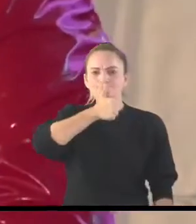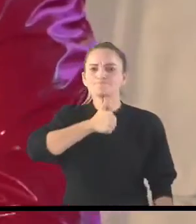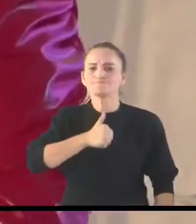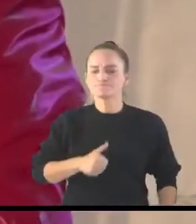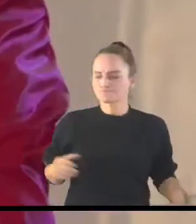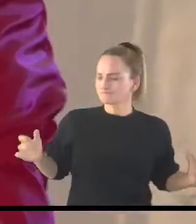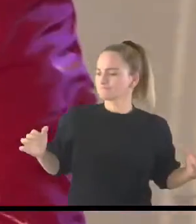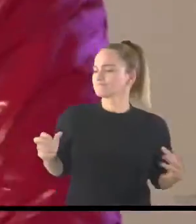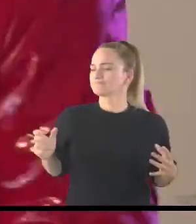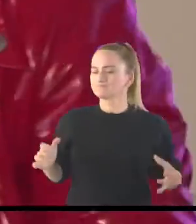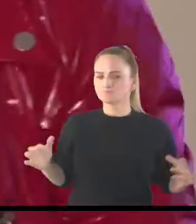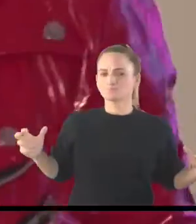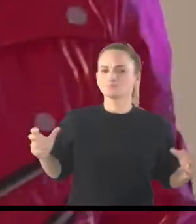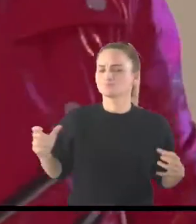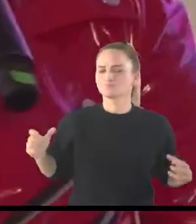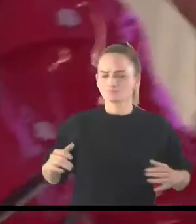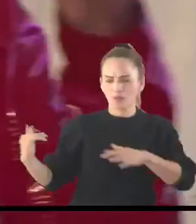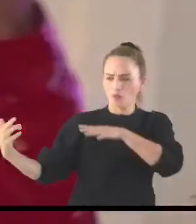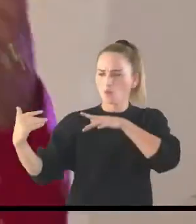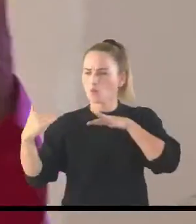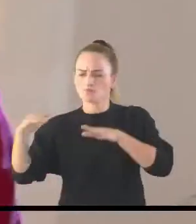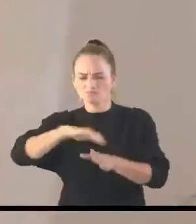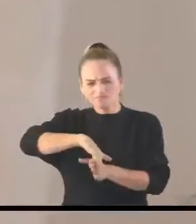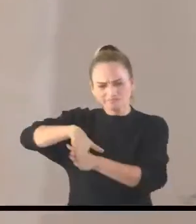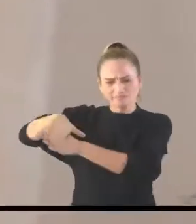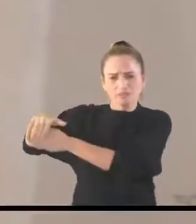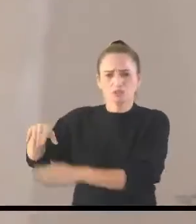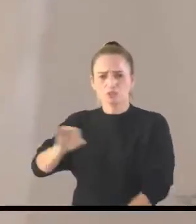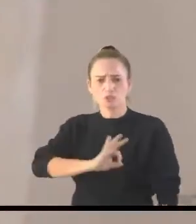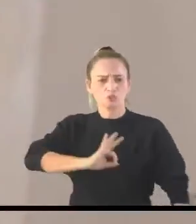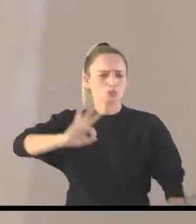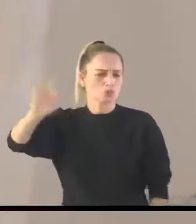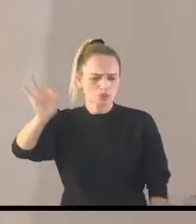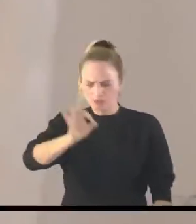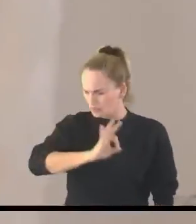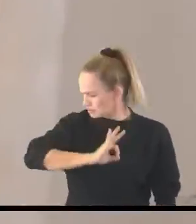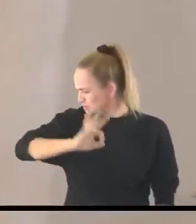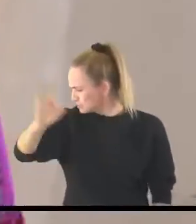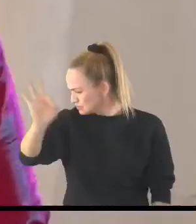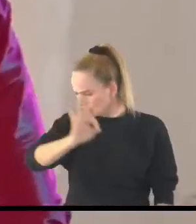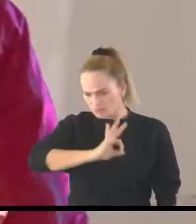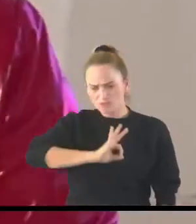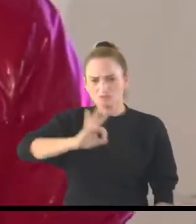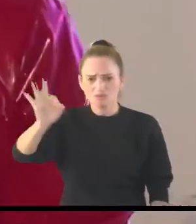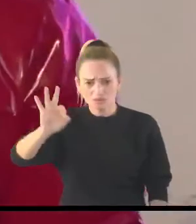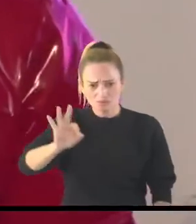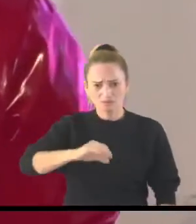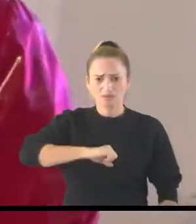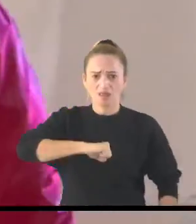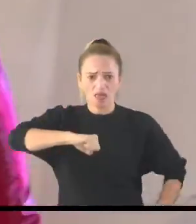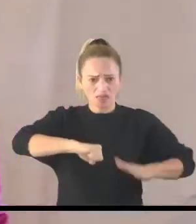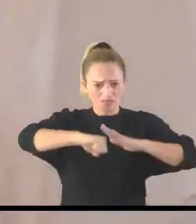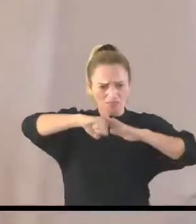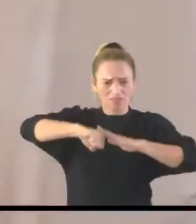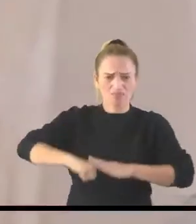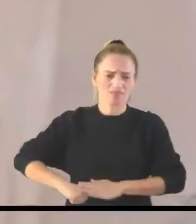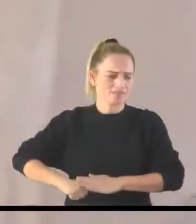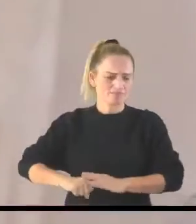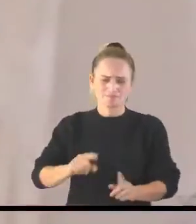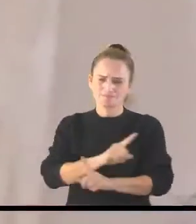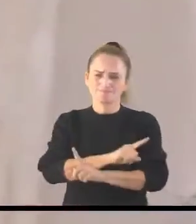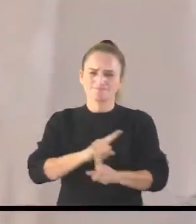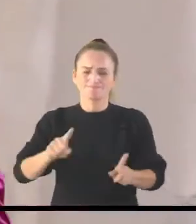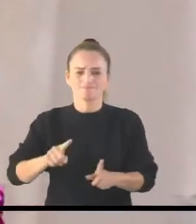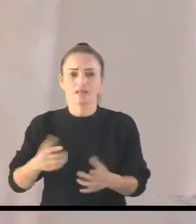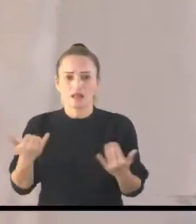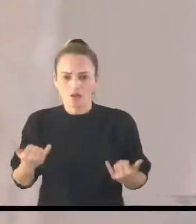demás tierras. Y nunca más se crean con derecho pa' borrar la vida, pa'